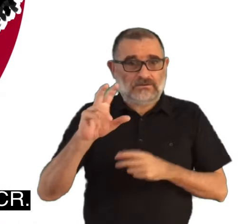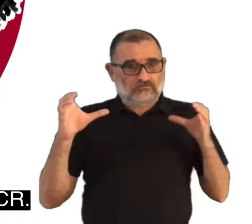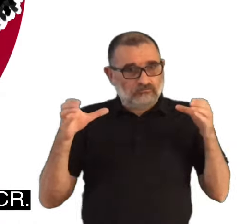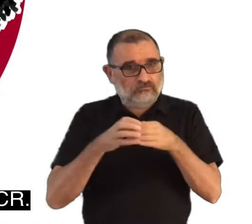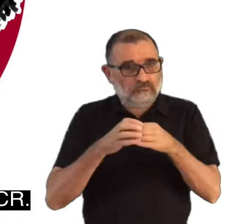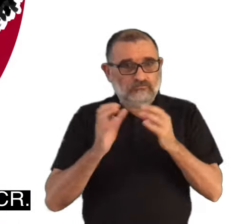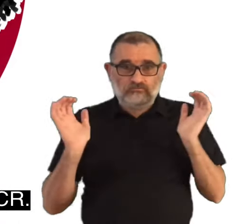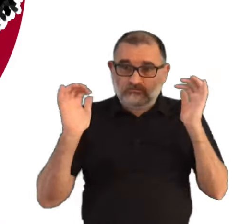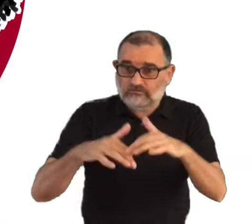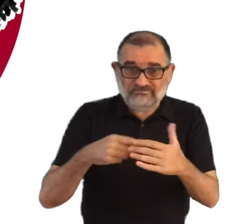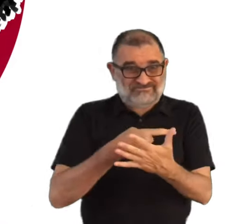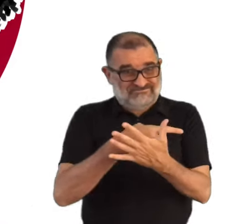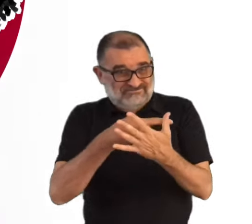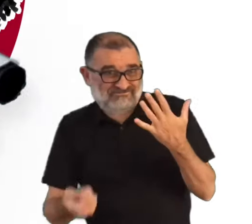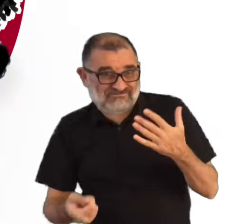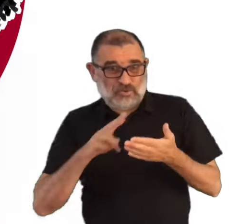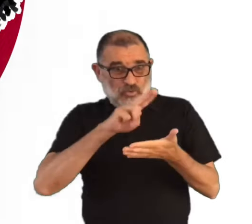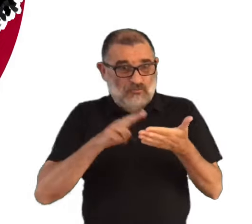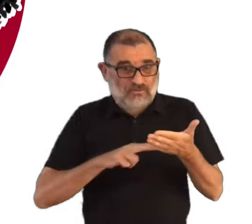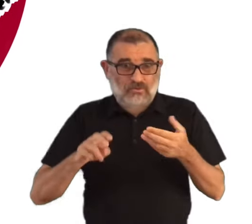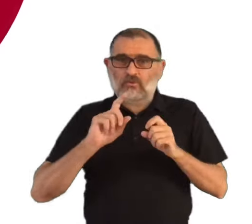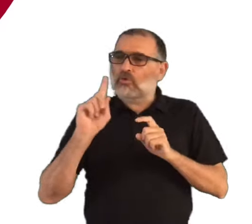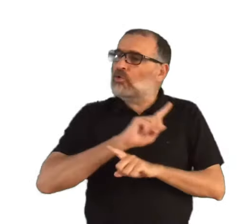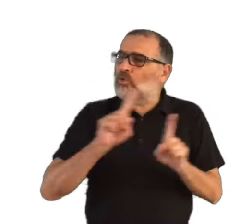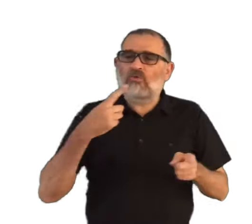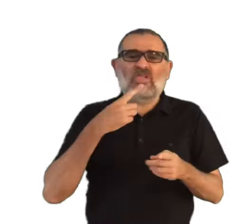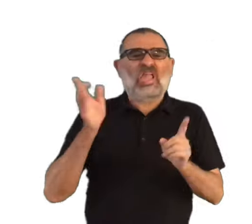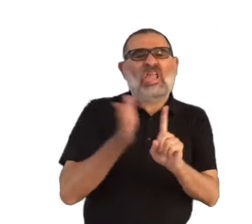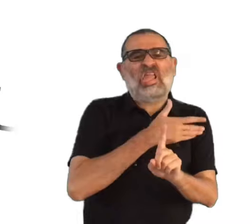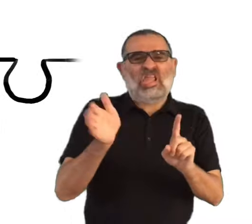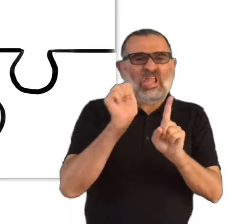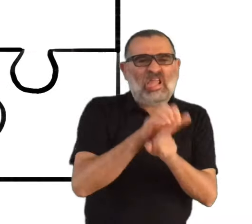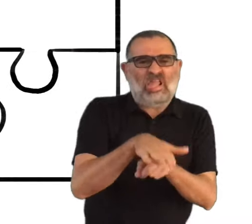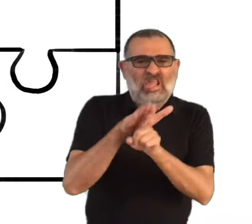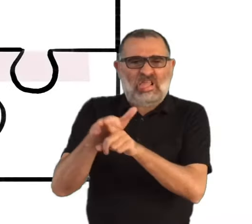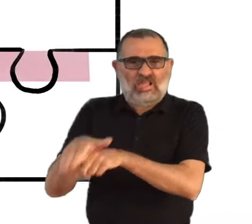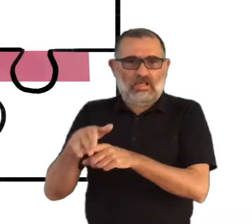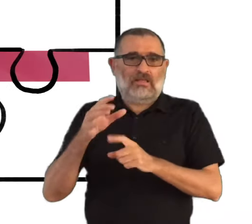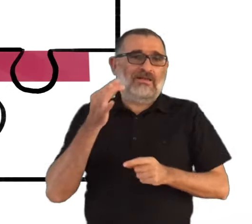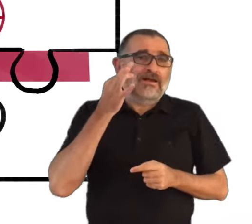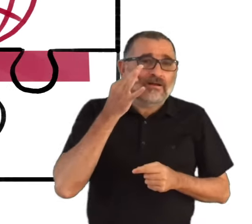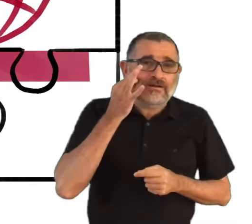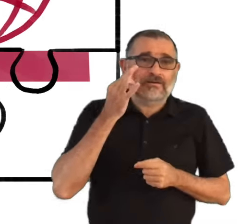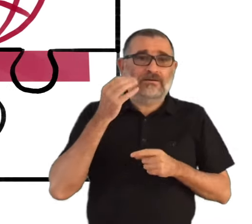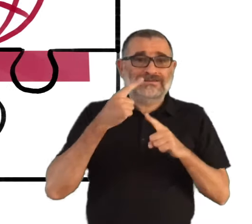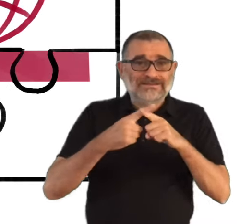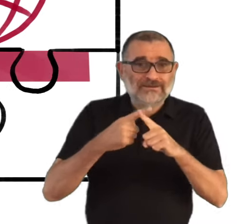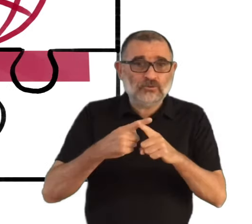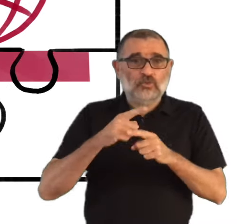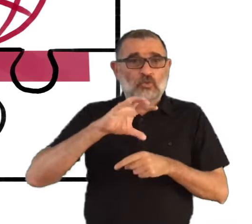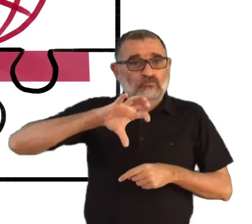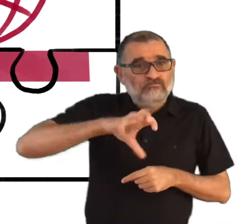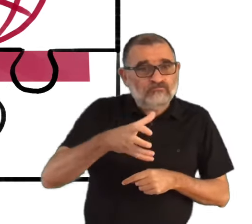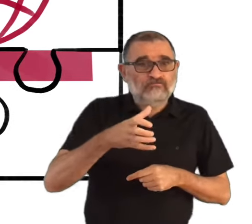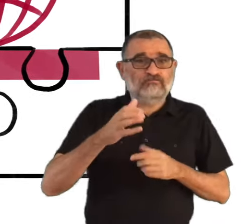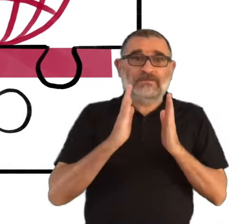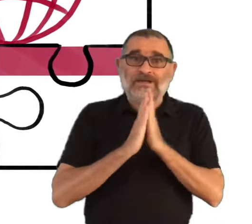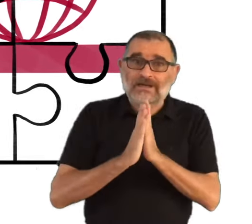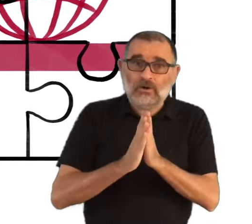de la Cruz Roja. Los convenios deben aplicarse sin discriminación de ningún tipo, por ejemplo, por raza, sexo, nacionalidad,